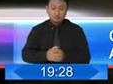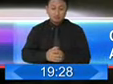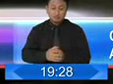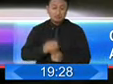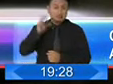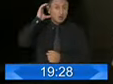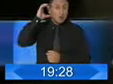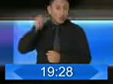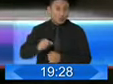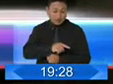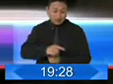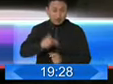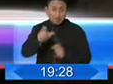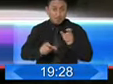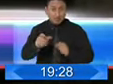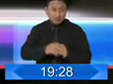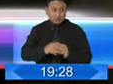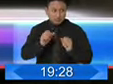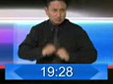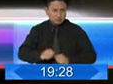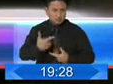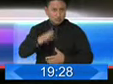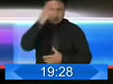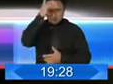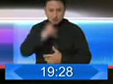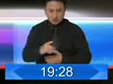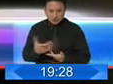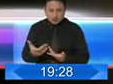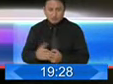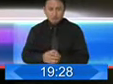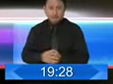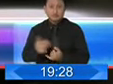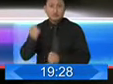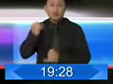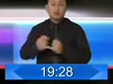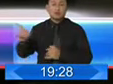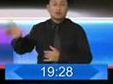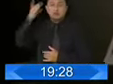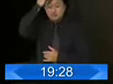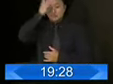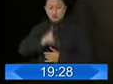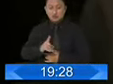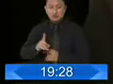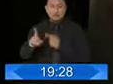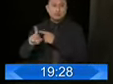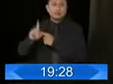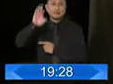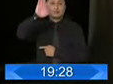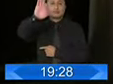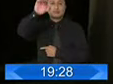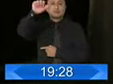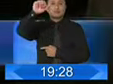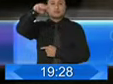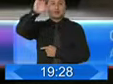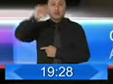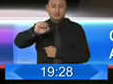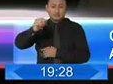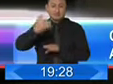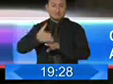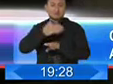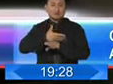fuerzas vivas, deje ver su posición con relación a la última decisión unilateral de TAME que debió haber sido